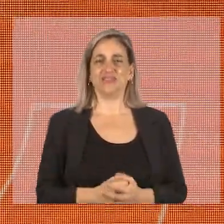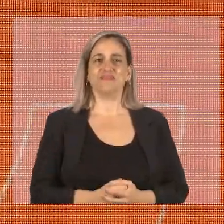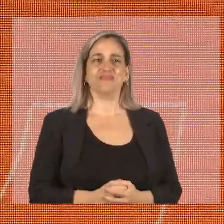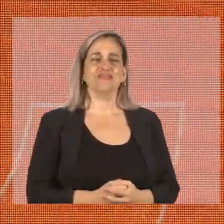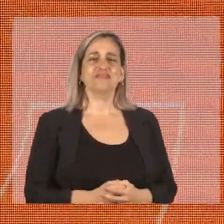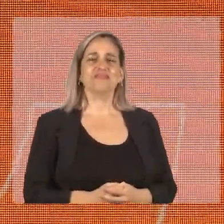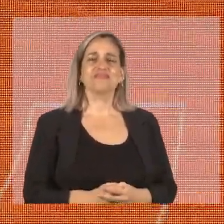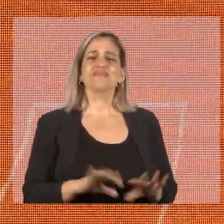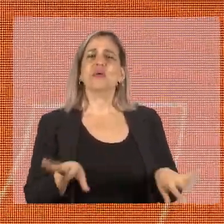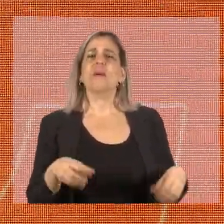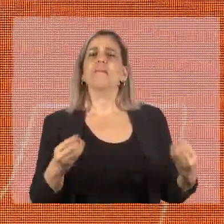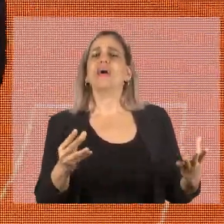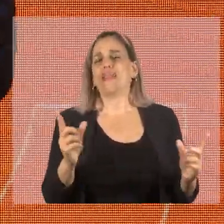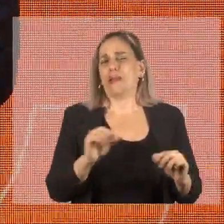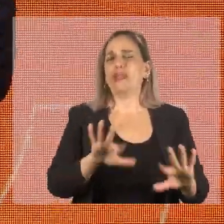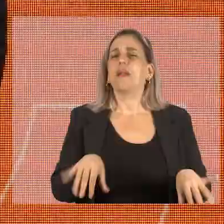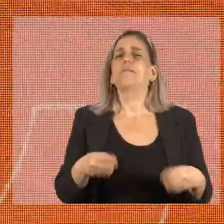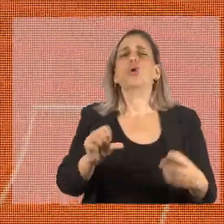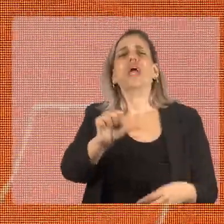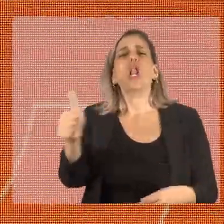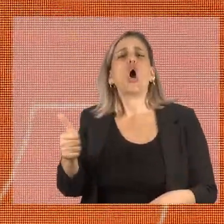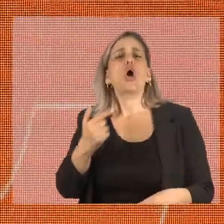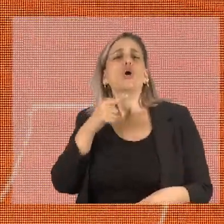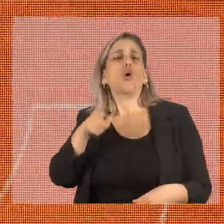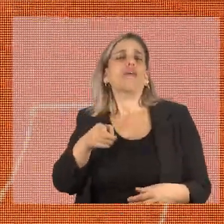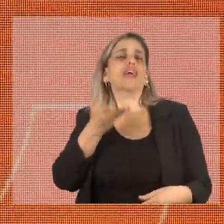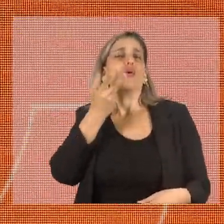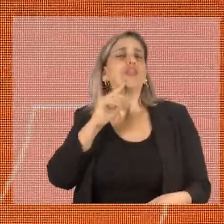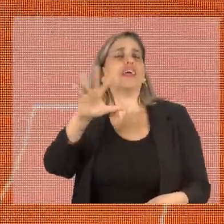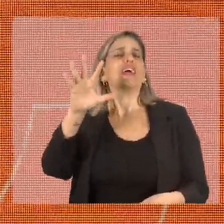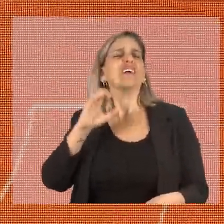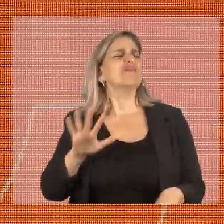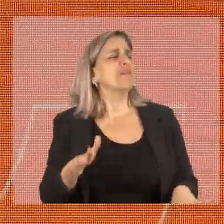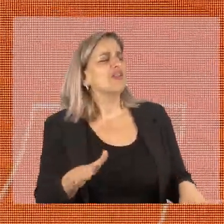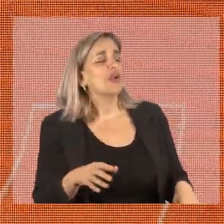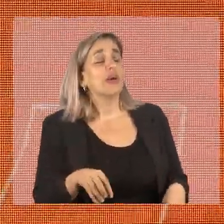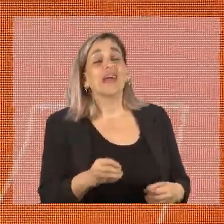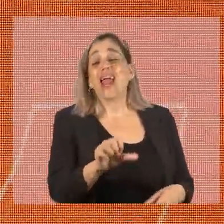¿Y por qué logro, para terminar, por qué logro le gustaría ser recordado?